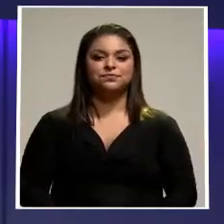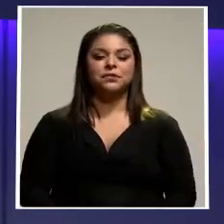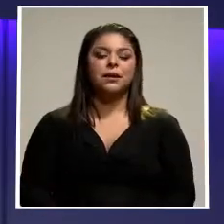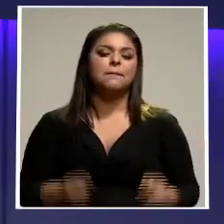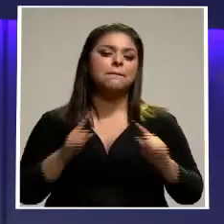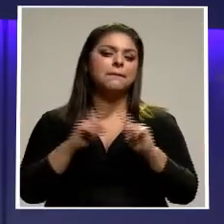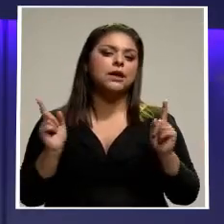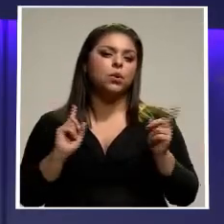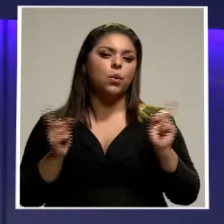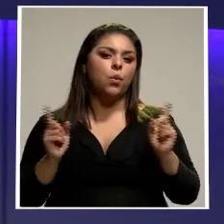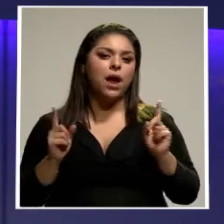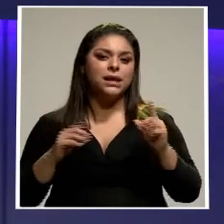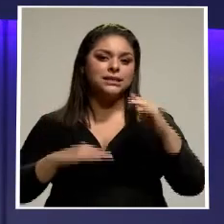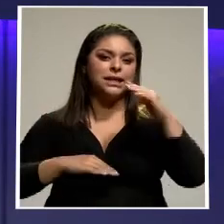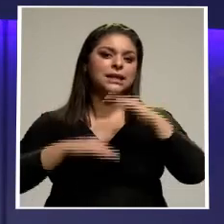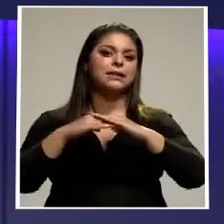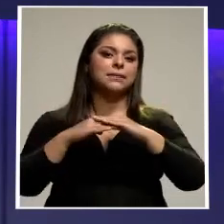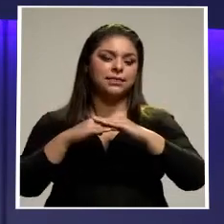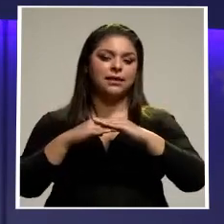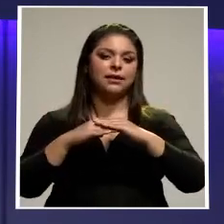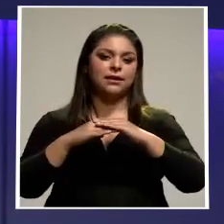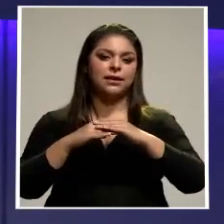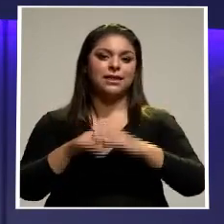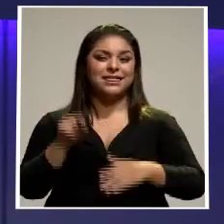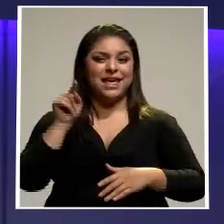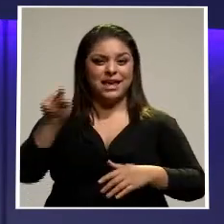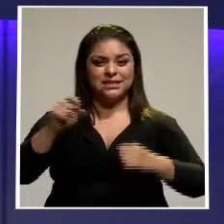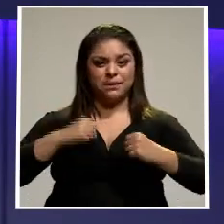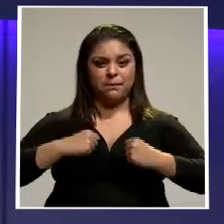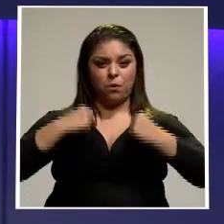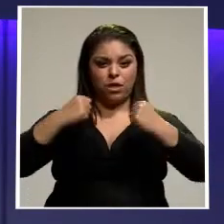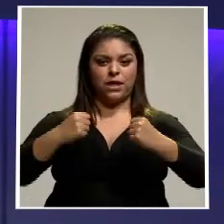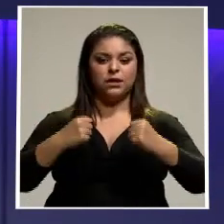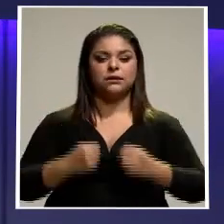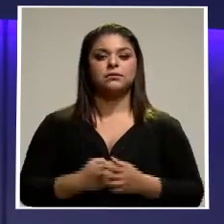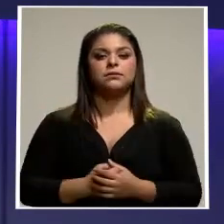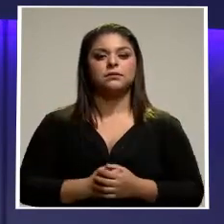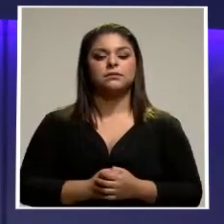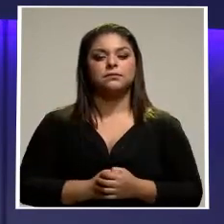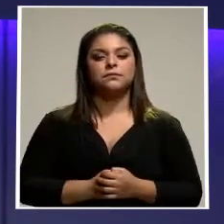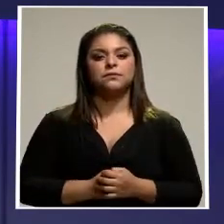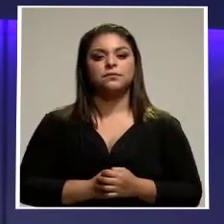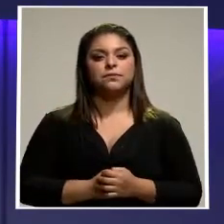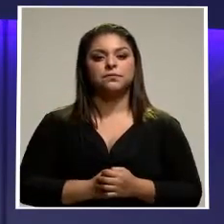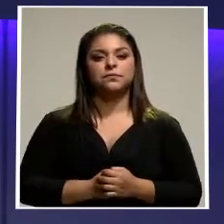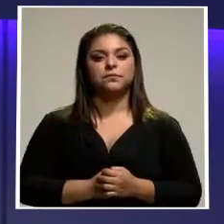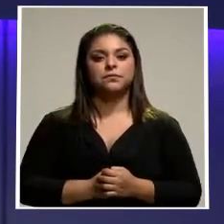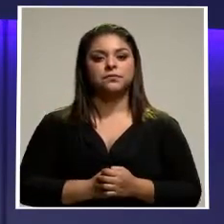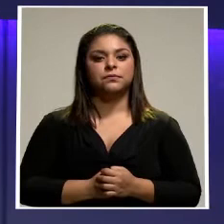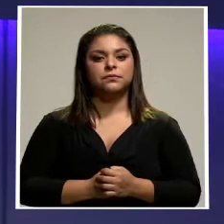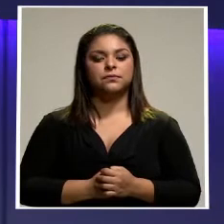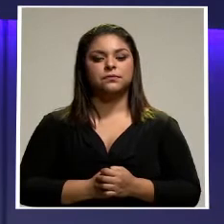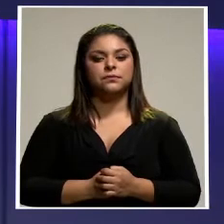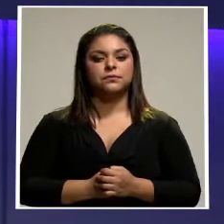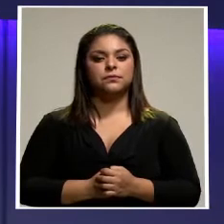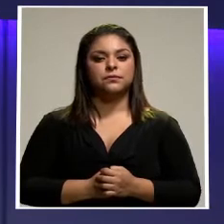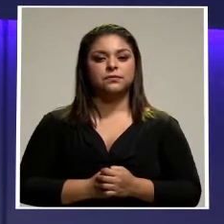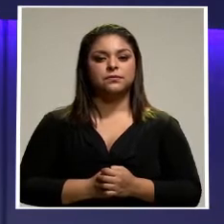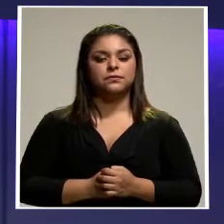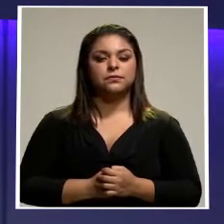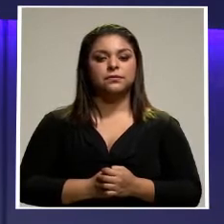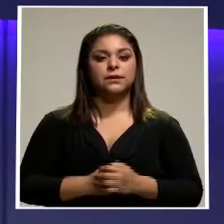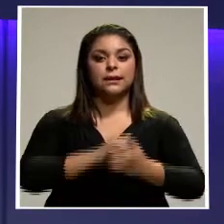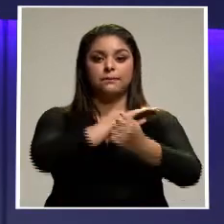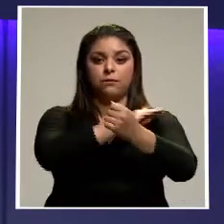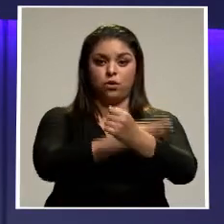¿cuál es el límite de ese poder que tenían y que el poder existe